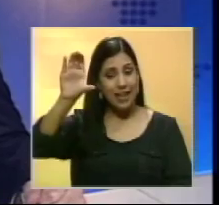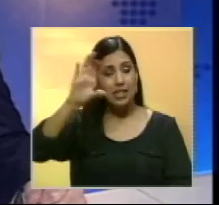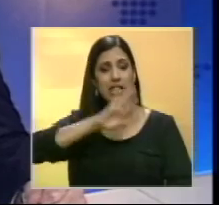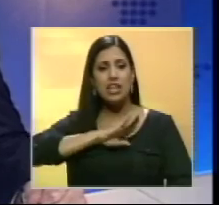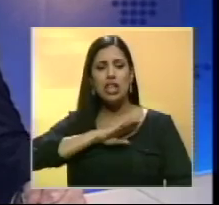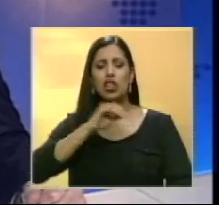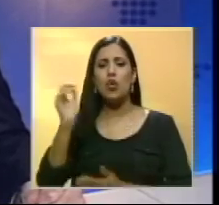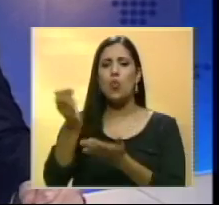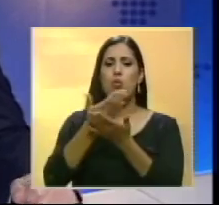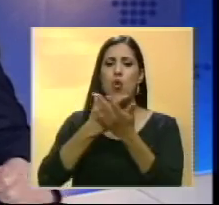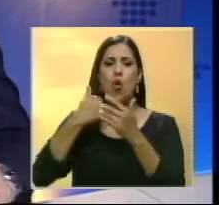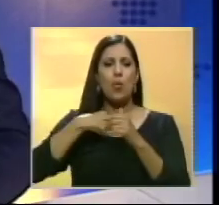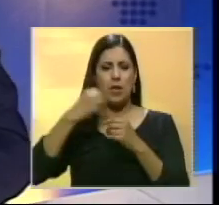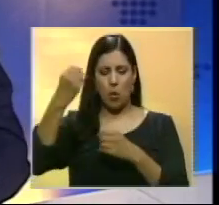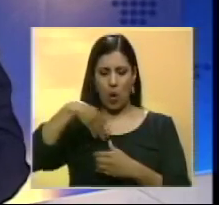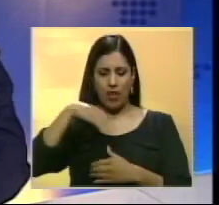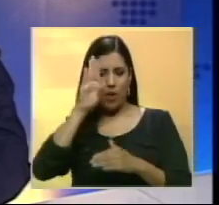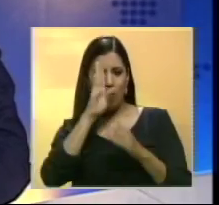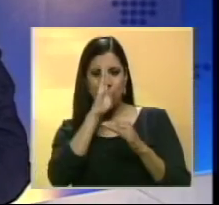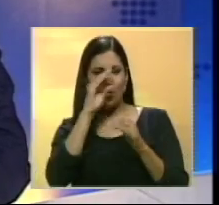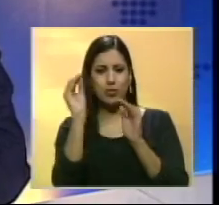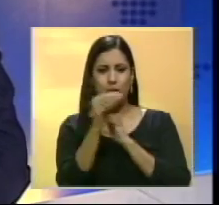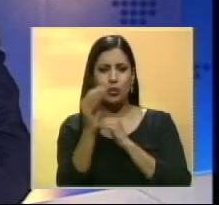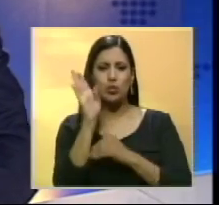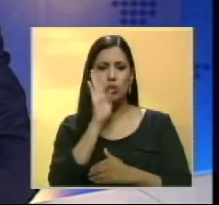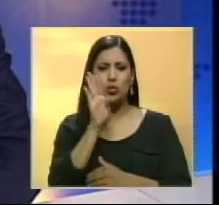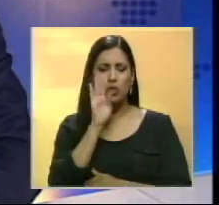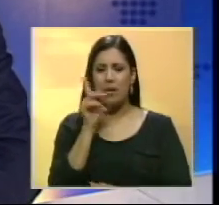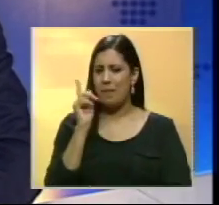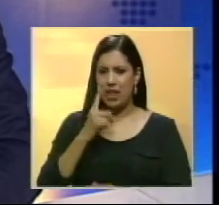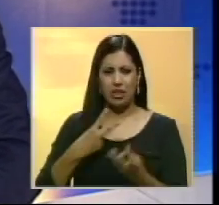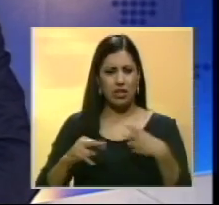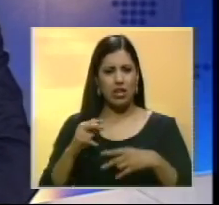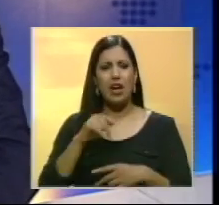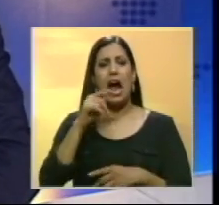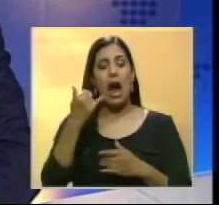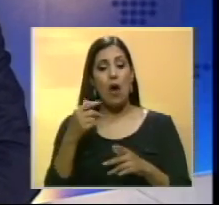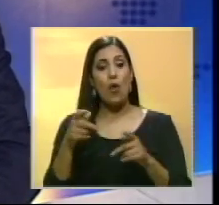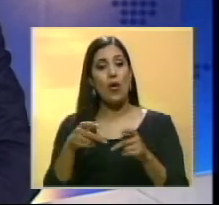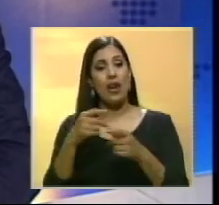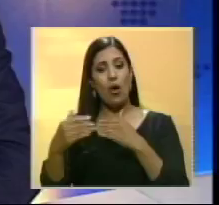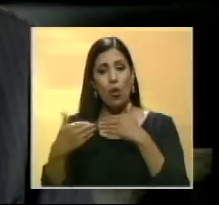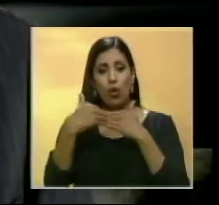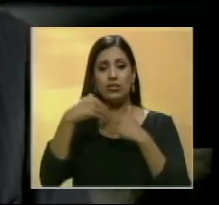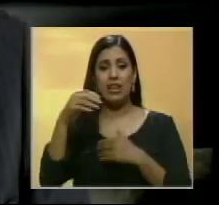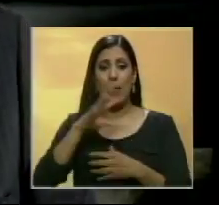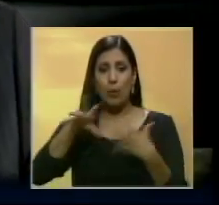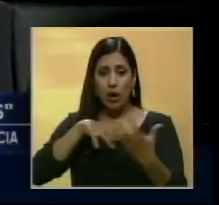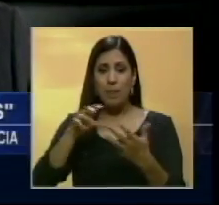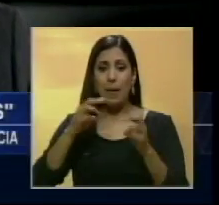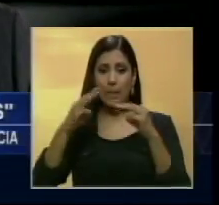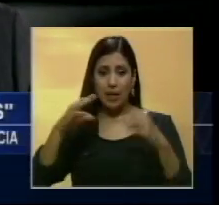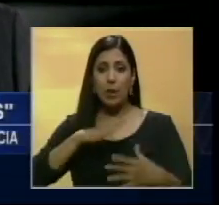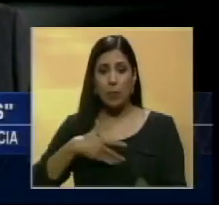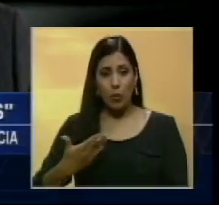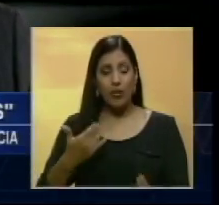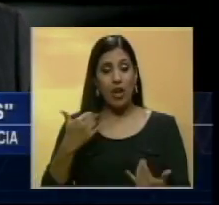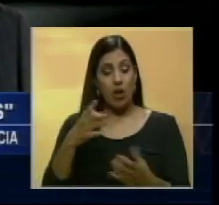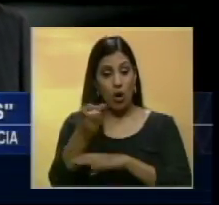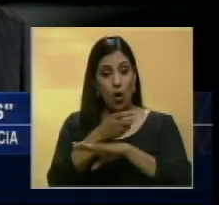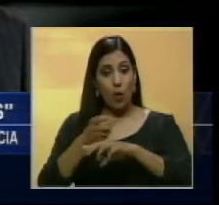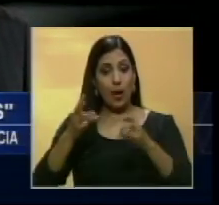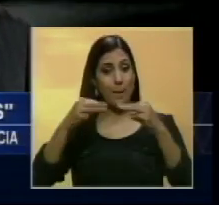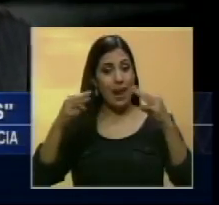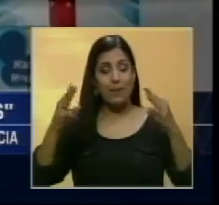paraíso fiscal y advirtió que el nombre del informe Panama Papers podría provocar prejuicios. Alemán manifestó que el gobierno panameño no